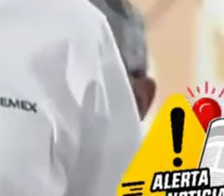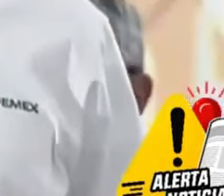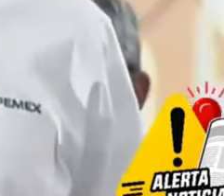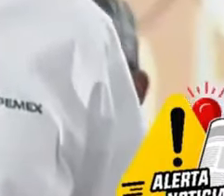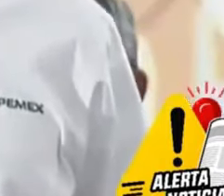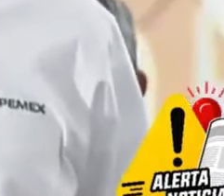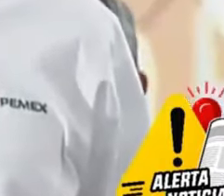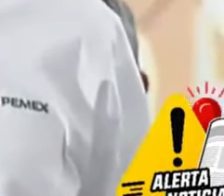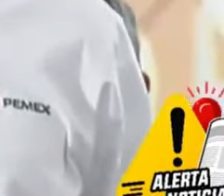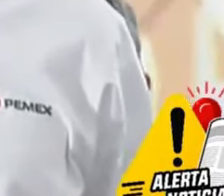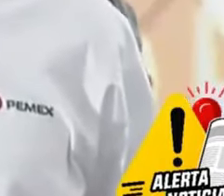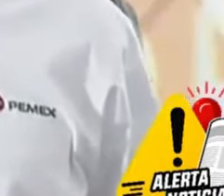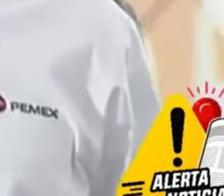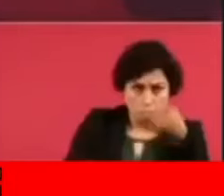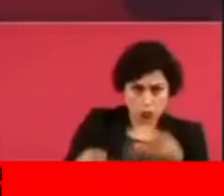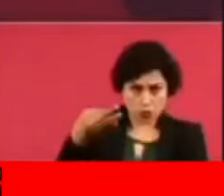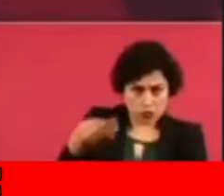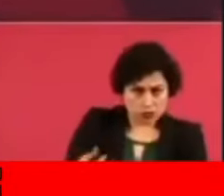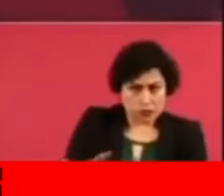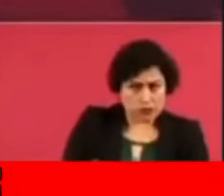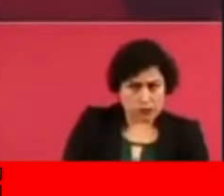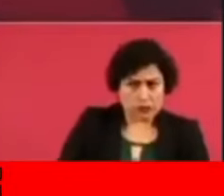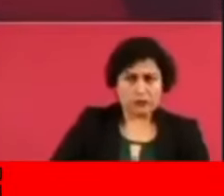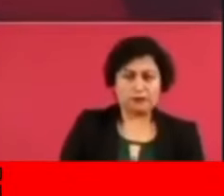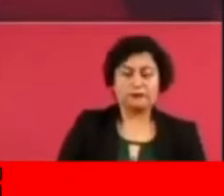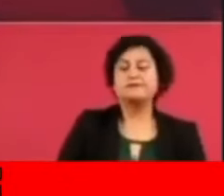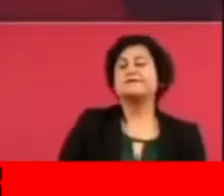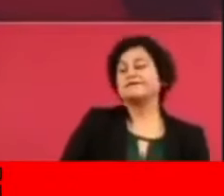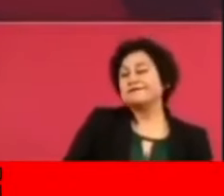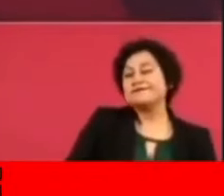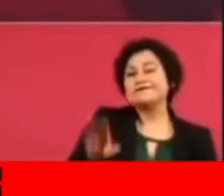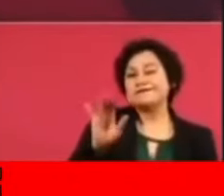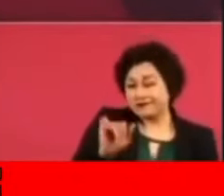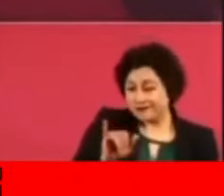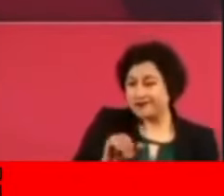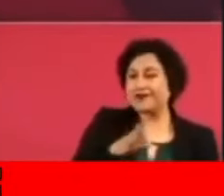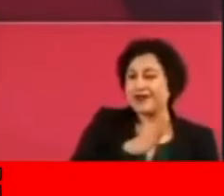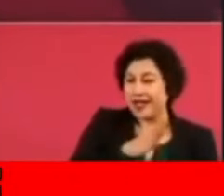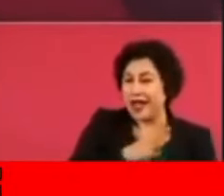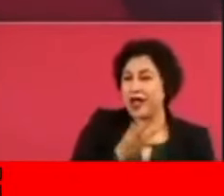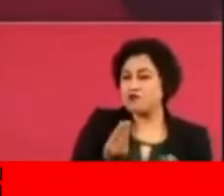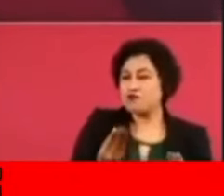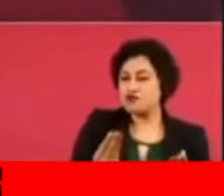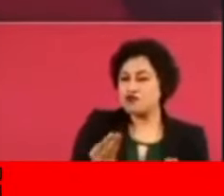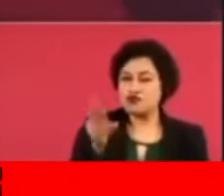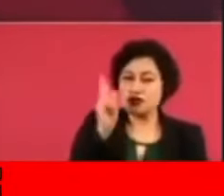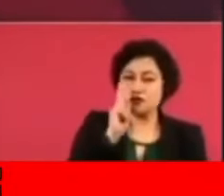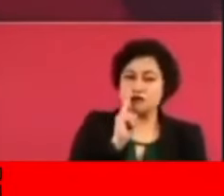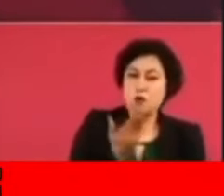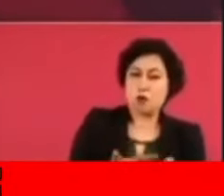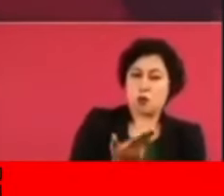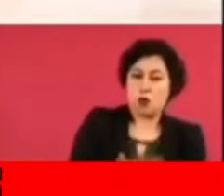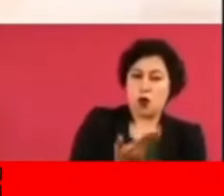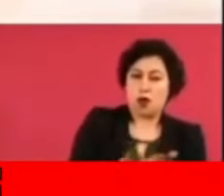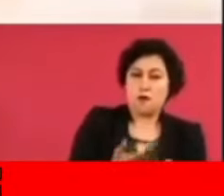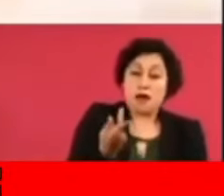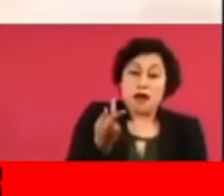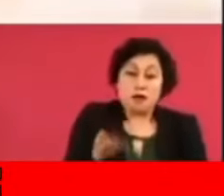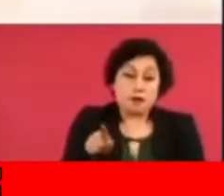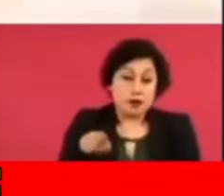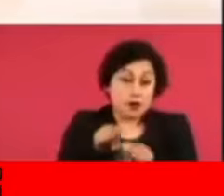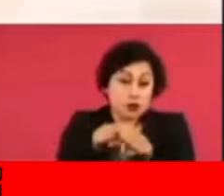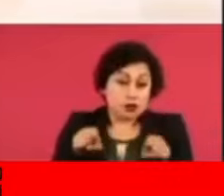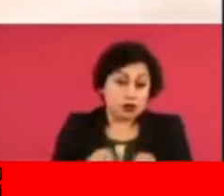supuesta relación con el crimen. Pero el Poder Judicial está en un plan de